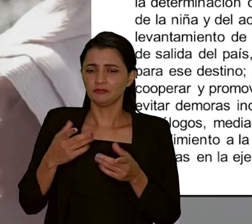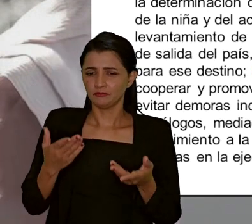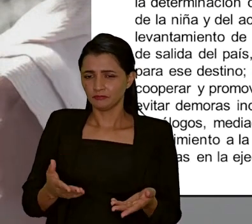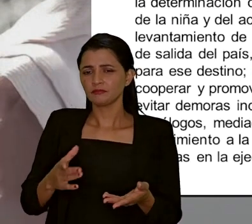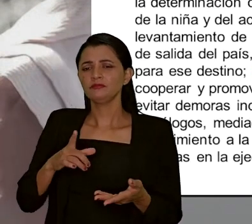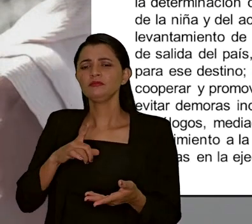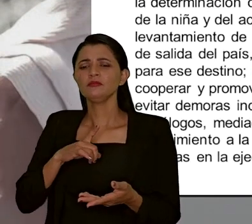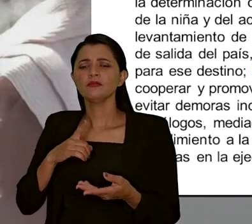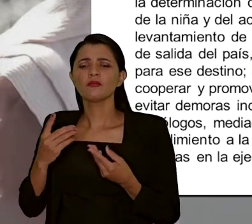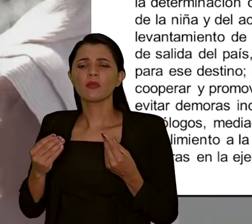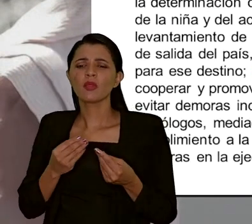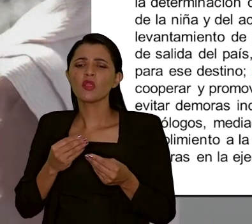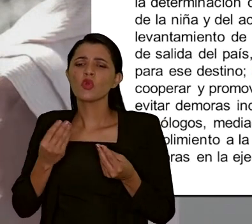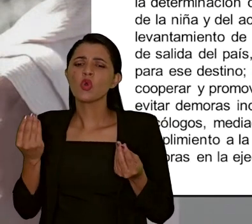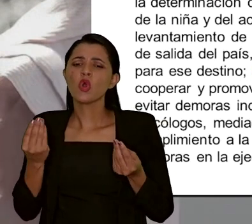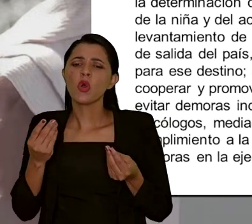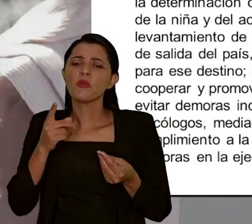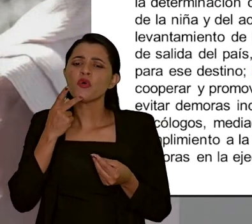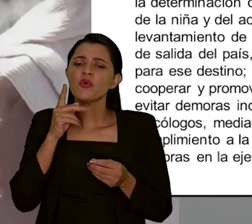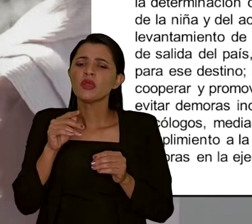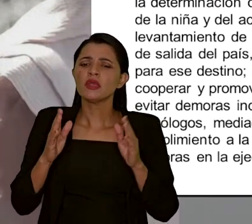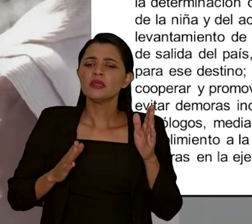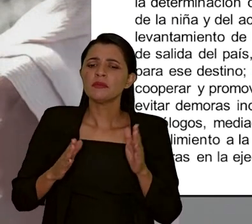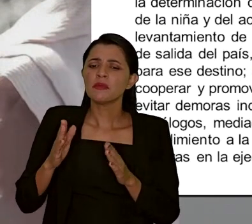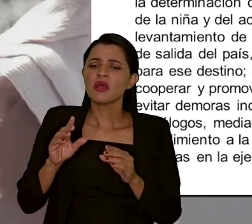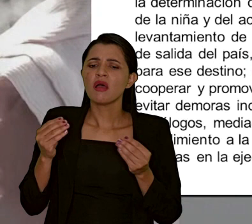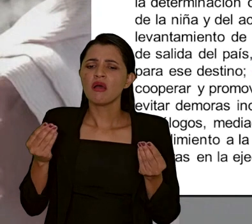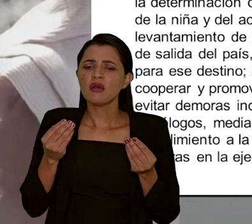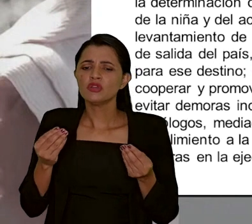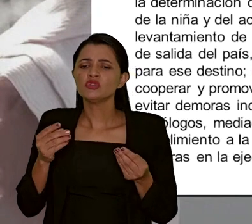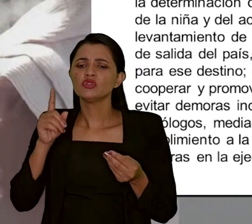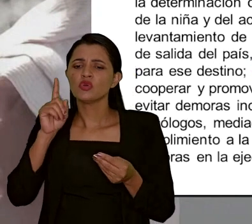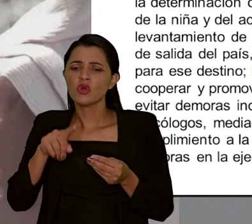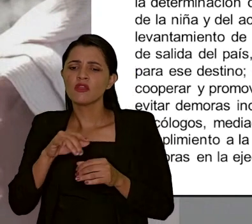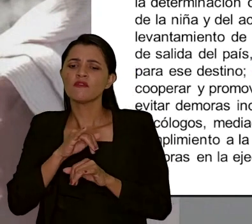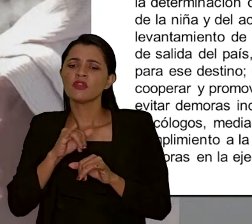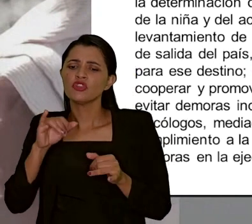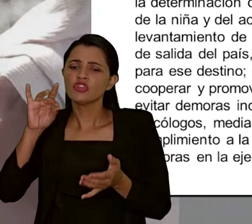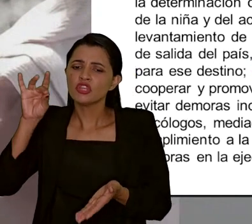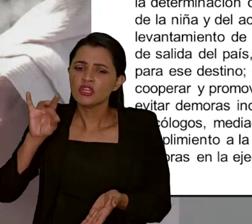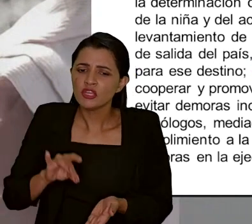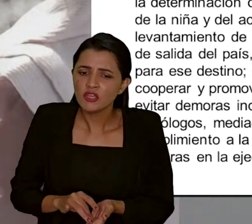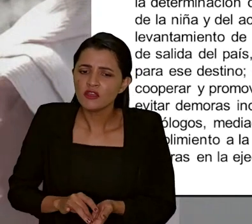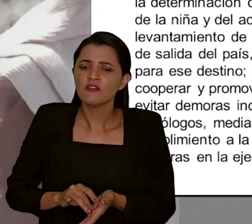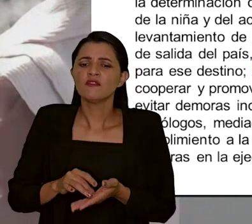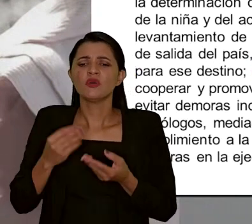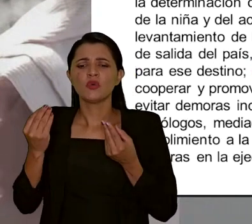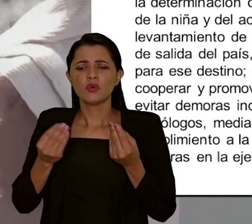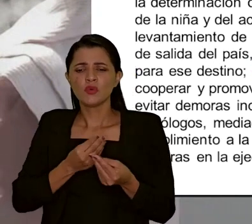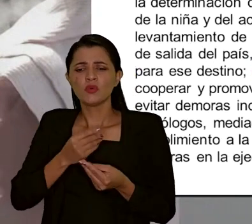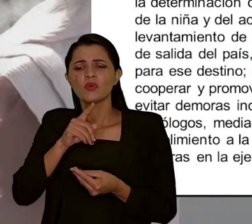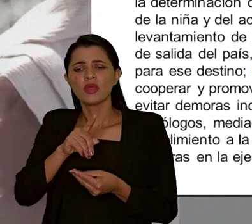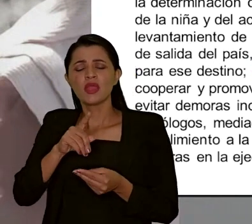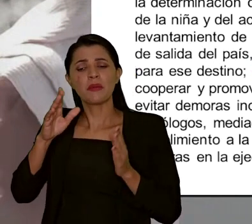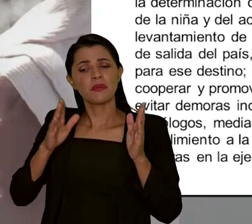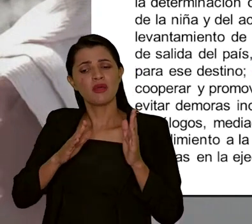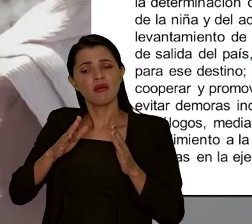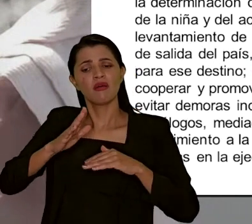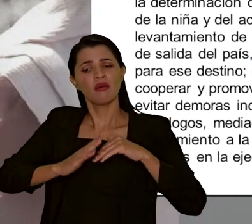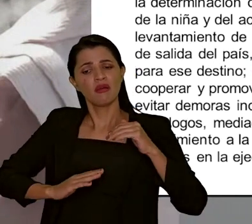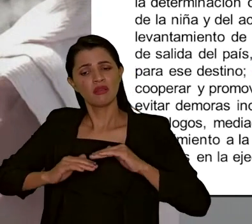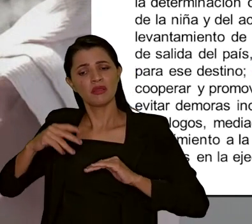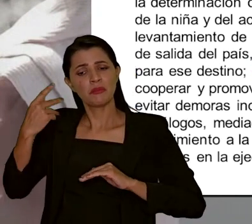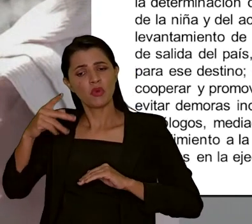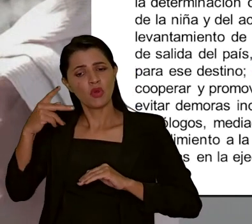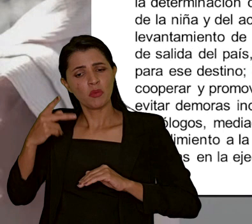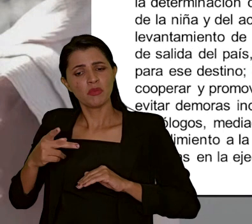que dice que la orden de restitución debe contener, y en esto sigue la guía de buenas prácticas de la parte